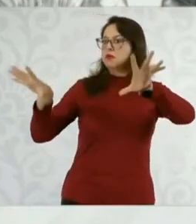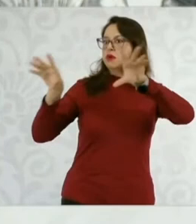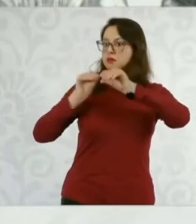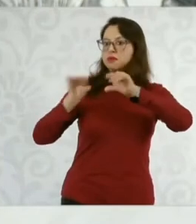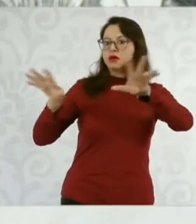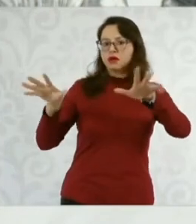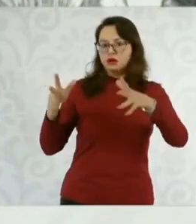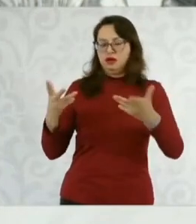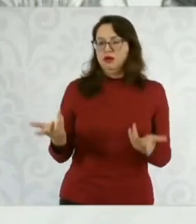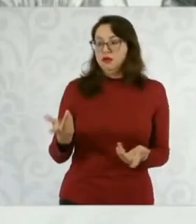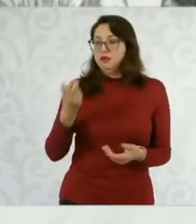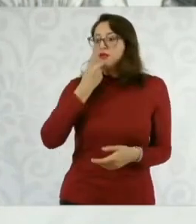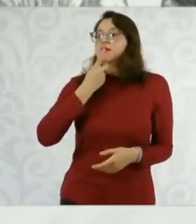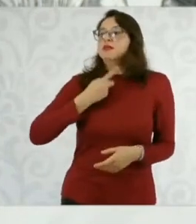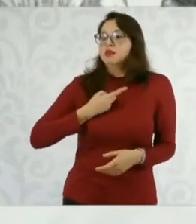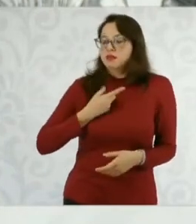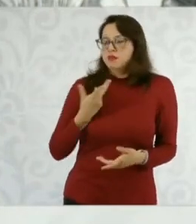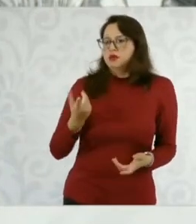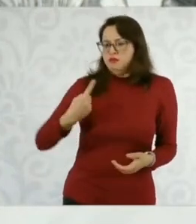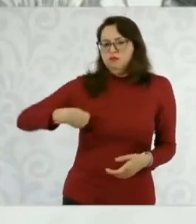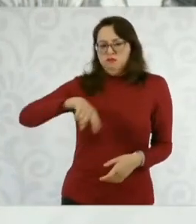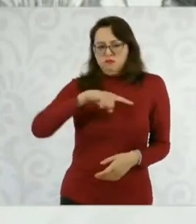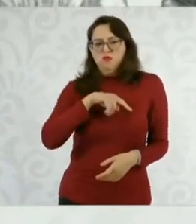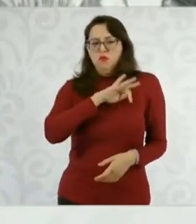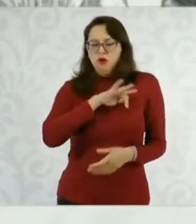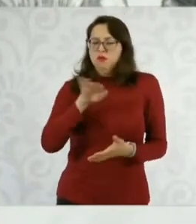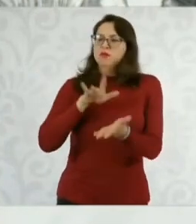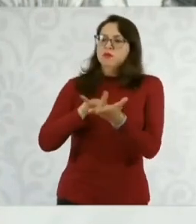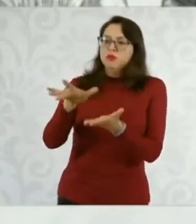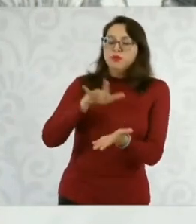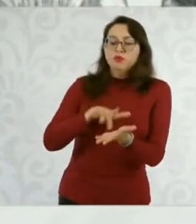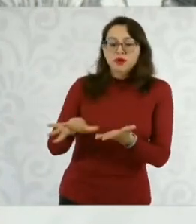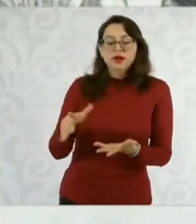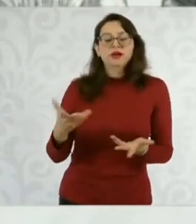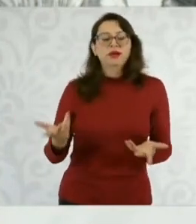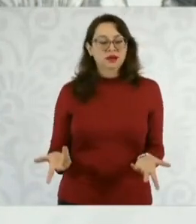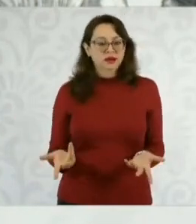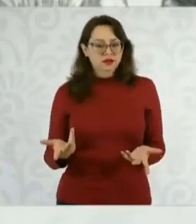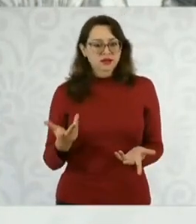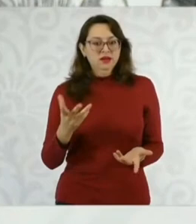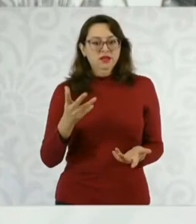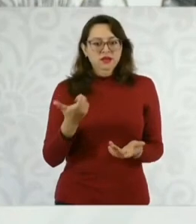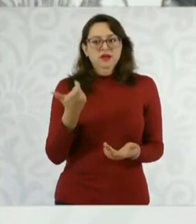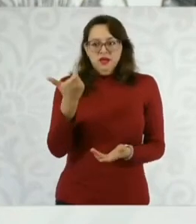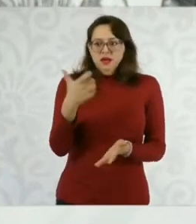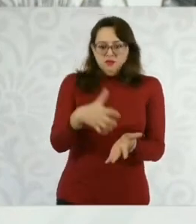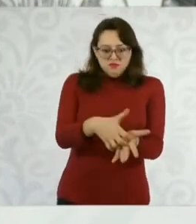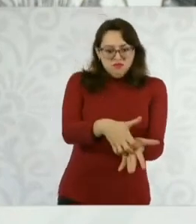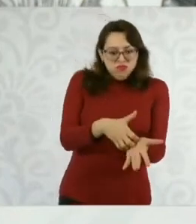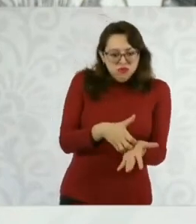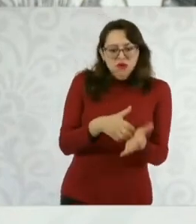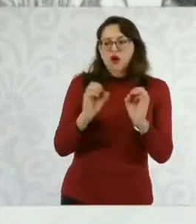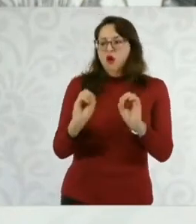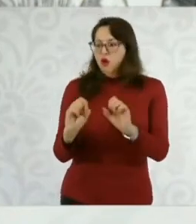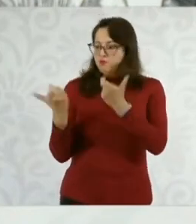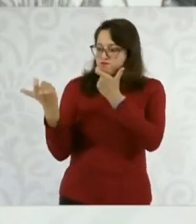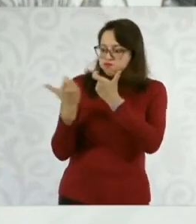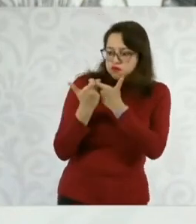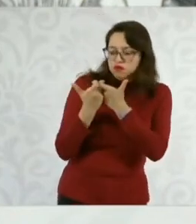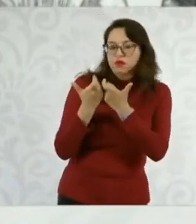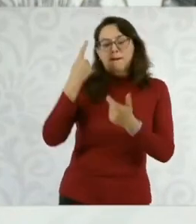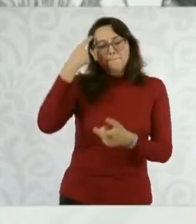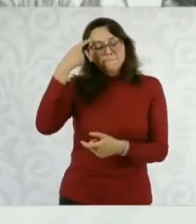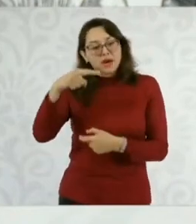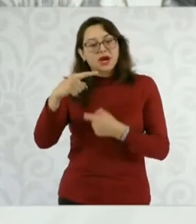ellos decidan que es factible ponerlos. Es decir, hay diversas formas en donde podemos juntar recursos